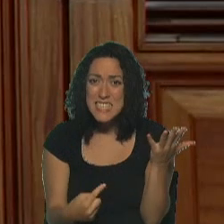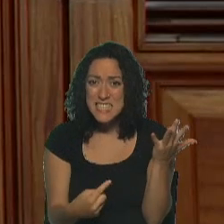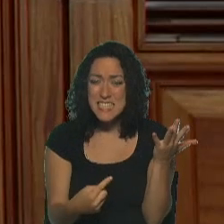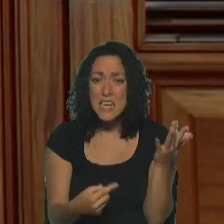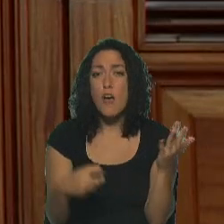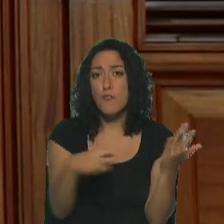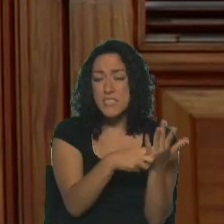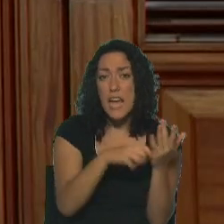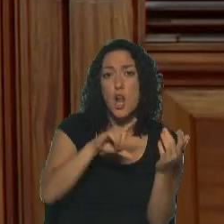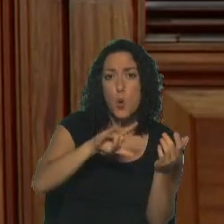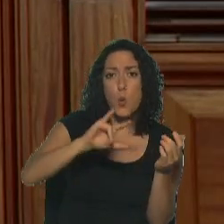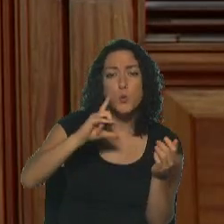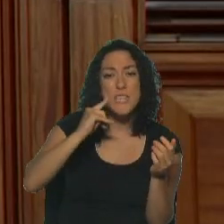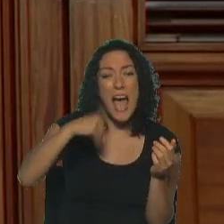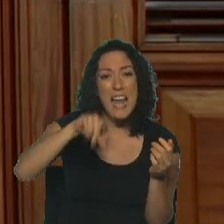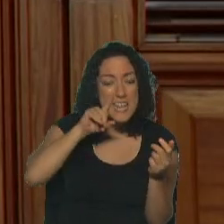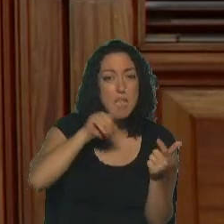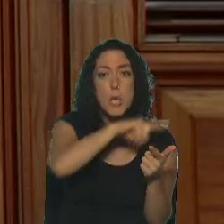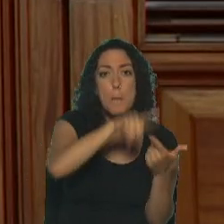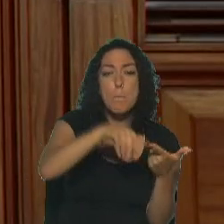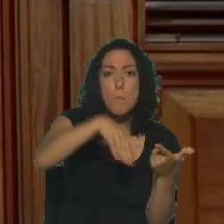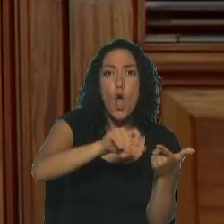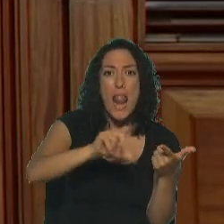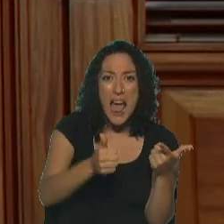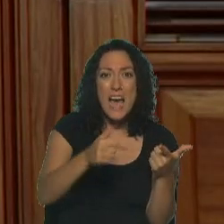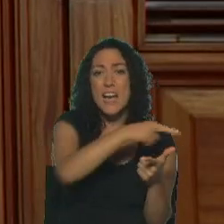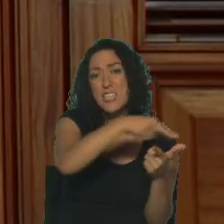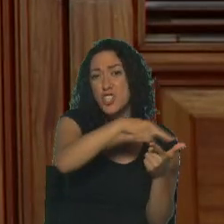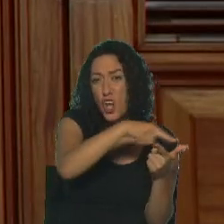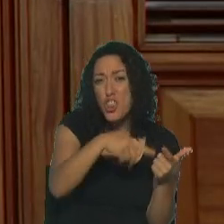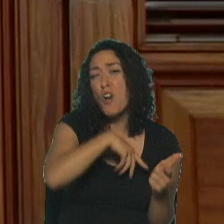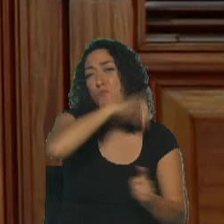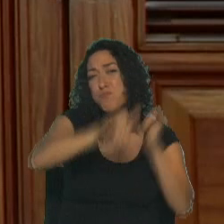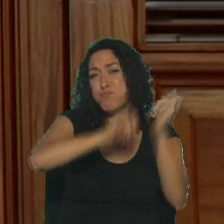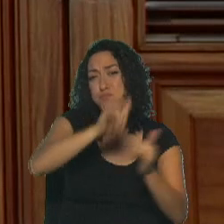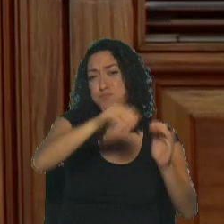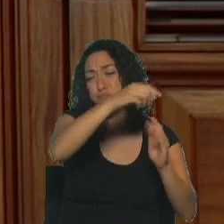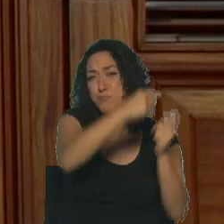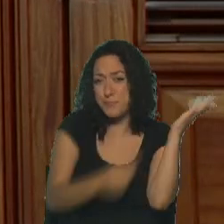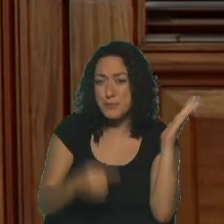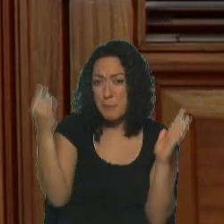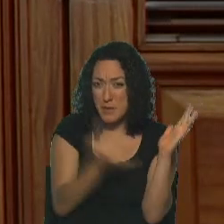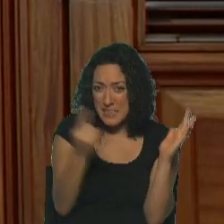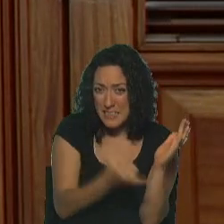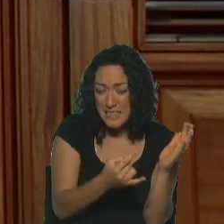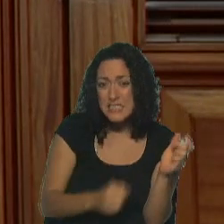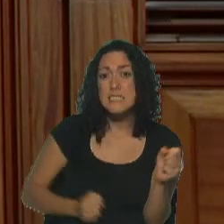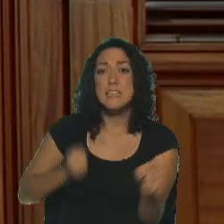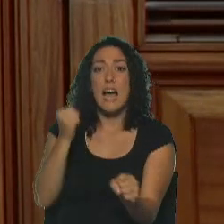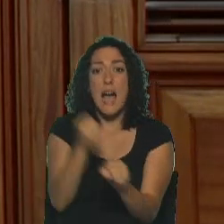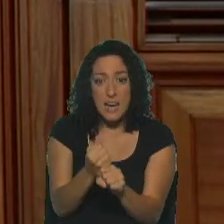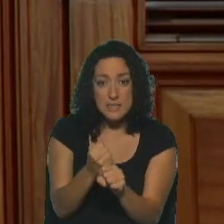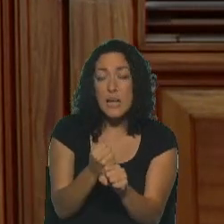que dijeron los fiscales Luciani y Mola en su alegato histriónico, eran ciertas, a punto tal que cuando les tocó